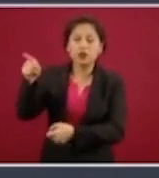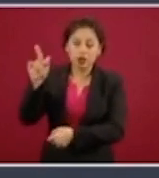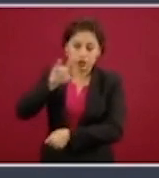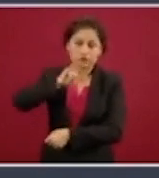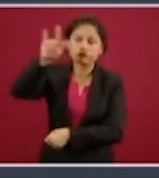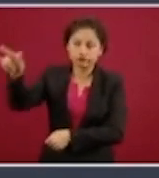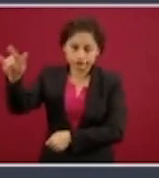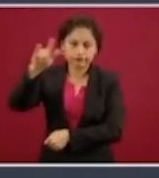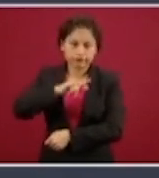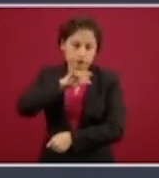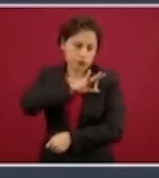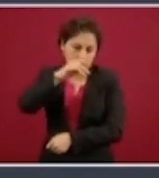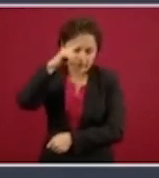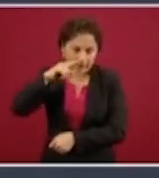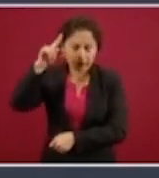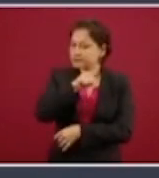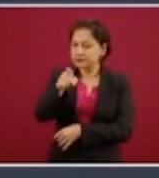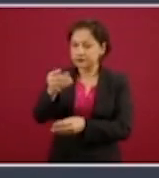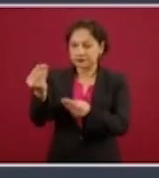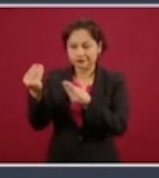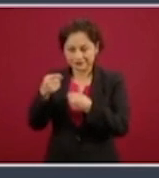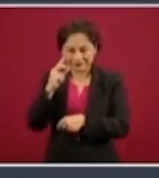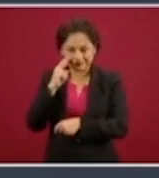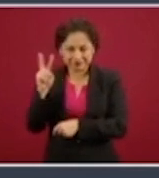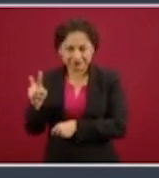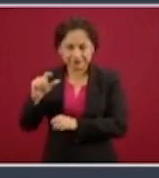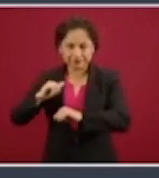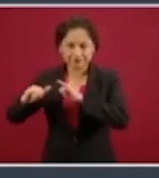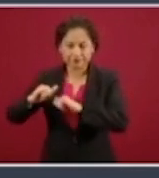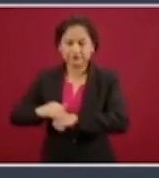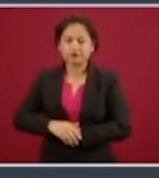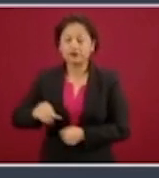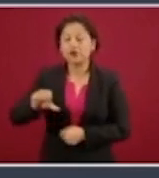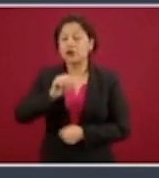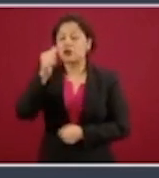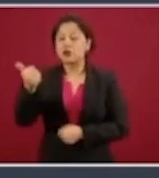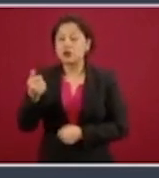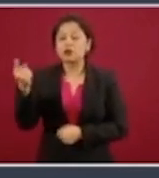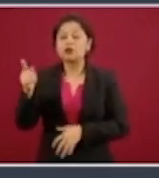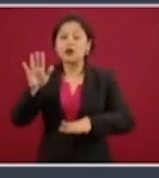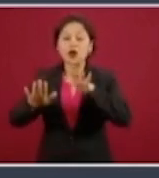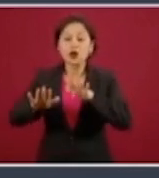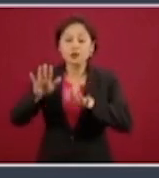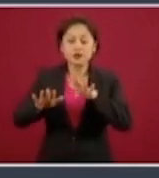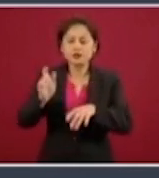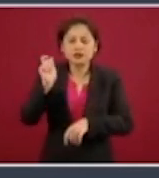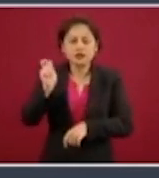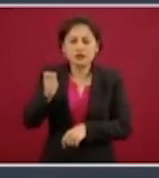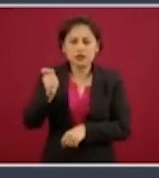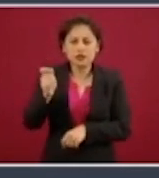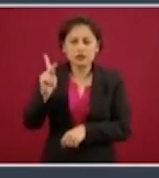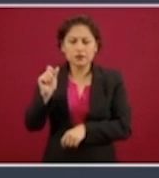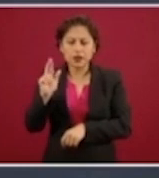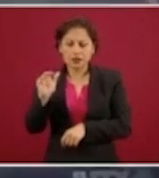sin vuelos comerciales, que ahí se señala. Y hay otros donde hay presencia parcial, quiere decir que hay permiso o te pueden